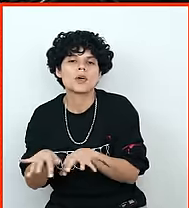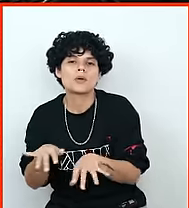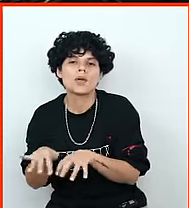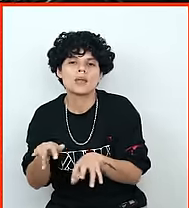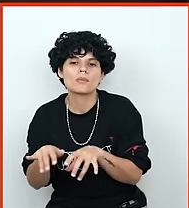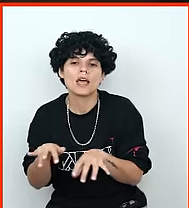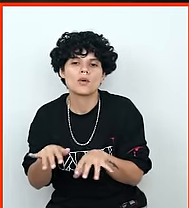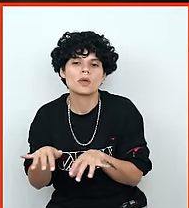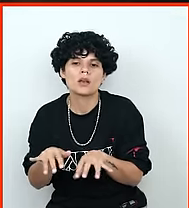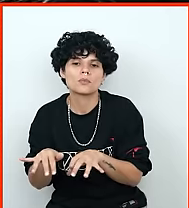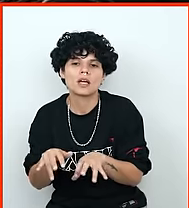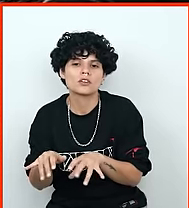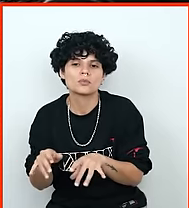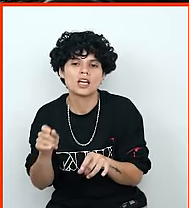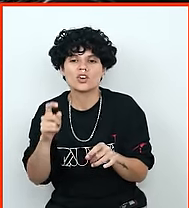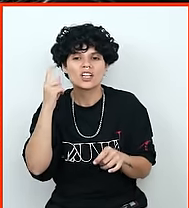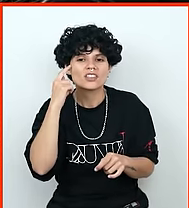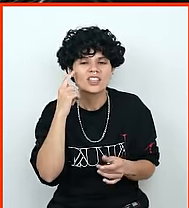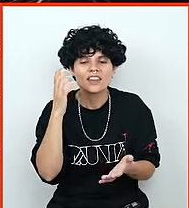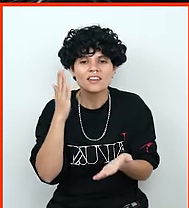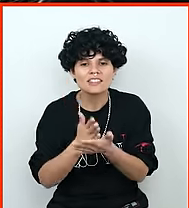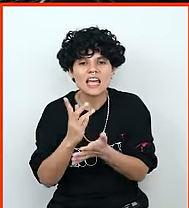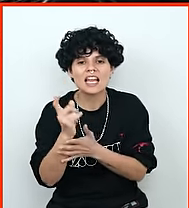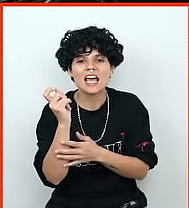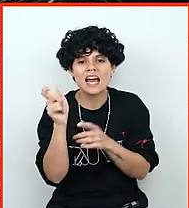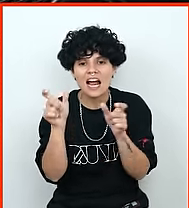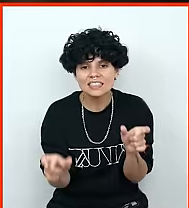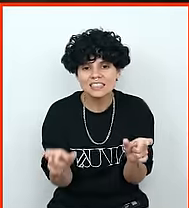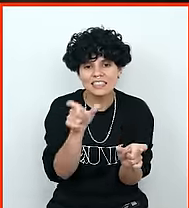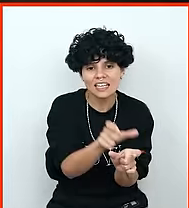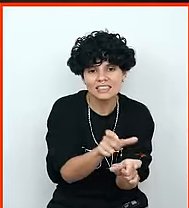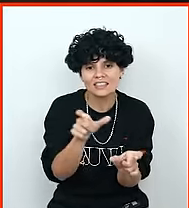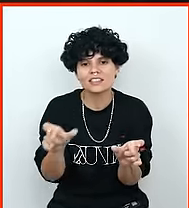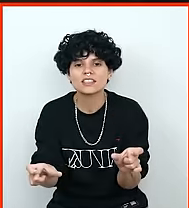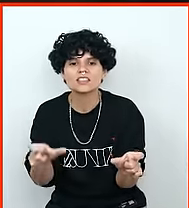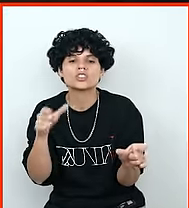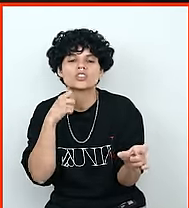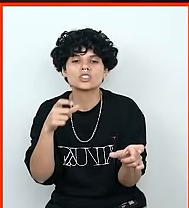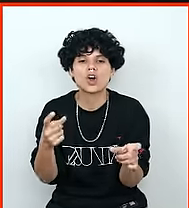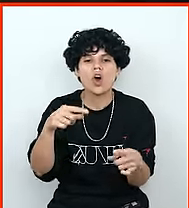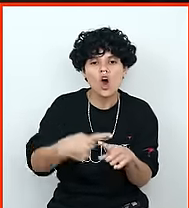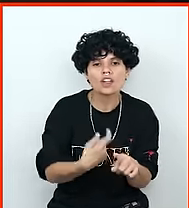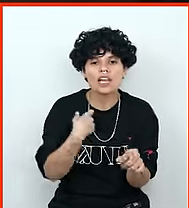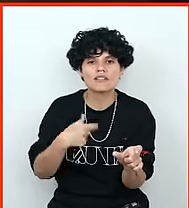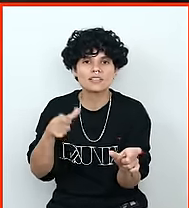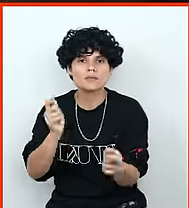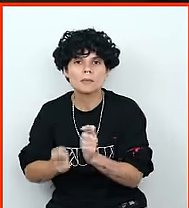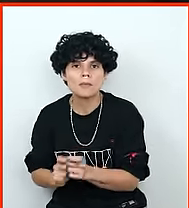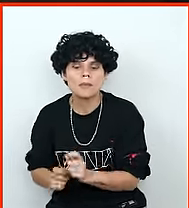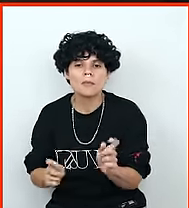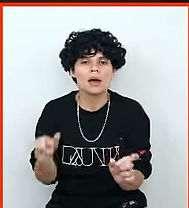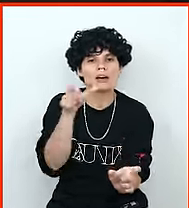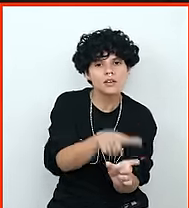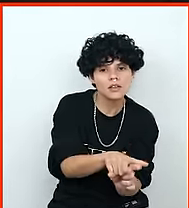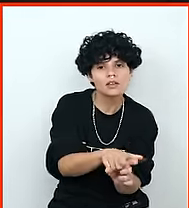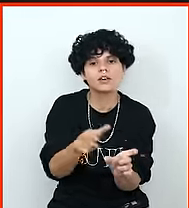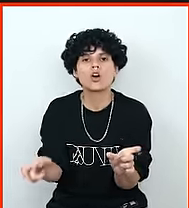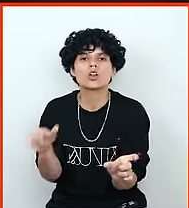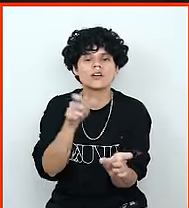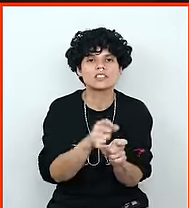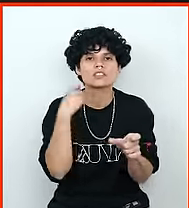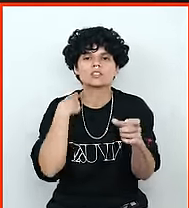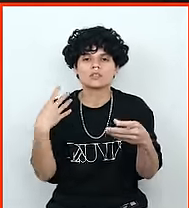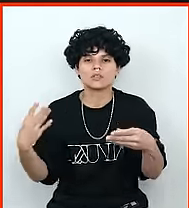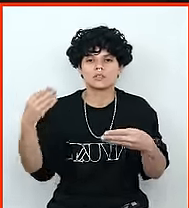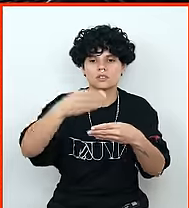ya unos pianitos, pa, pa, pa, pa. Y me desperdiciaba. Tenía que pensar que cada cassette que pasaba ahora tenía integrada la batería y el piano. Entonces le pongo play a esta hora, batería,